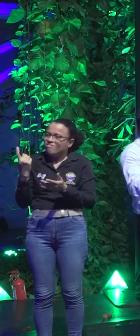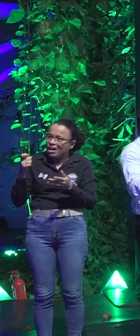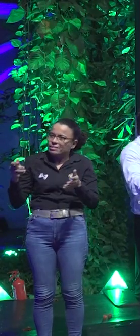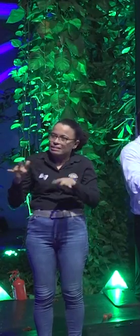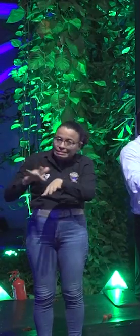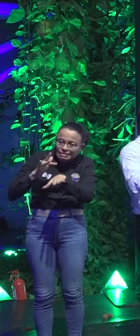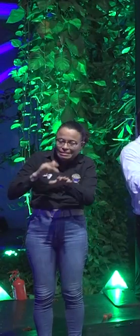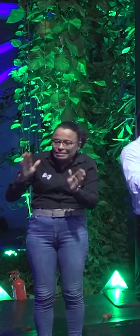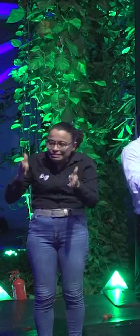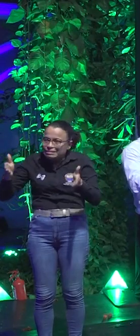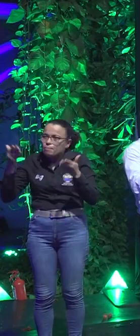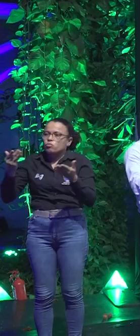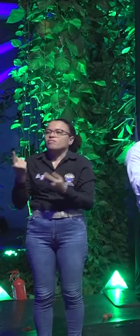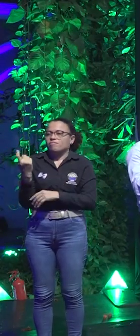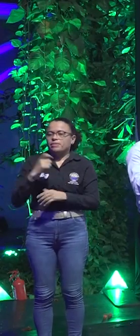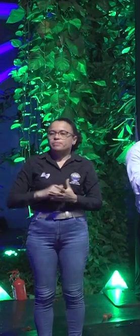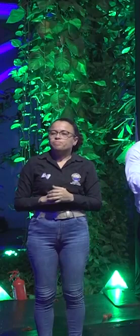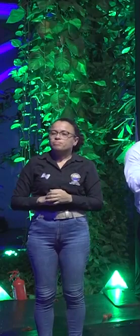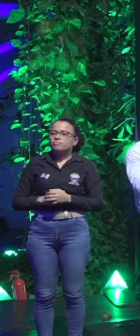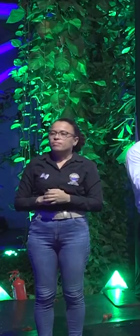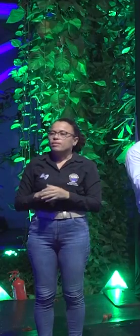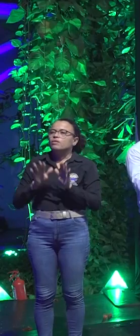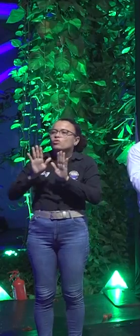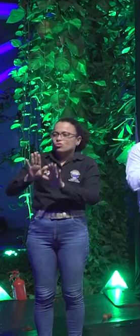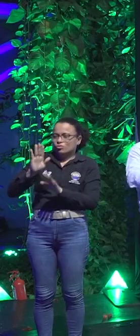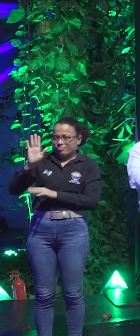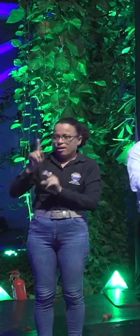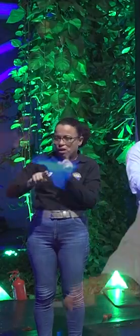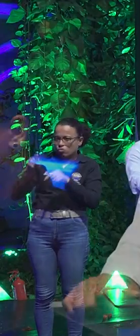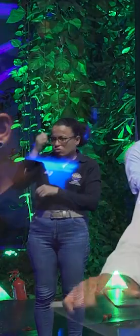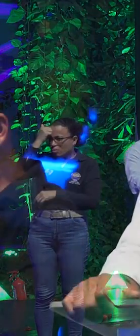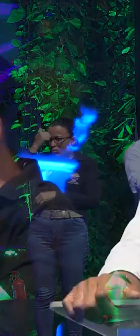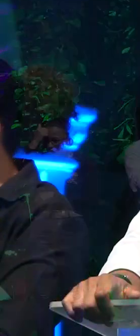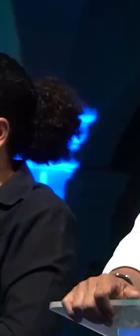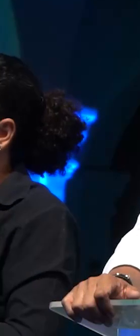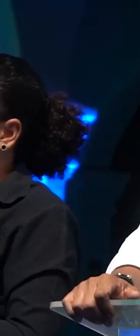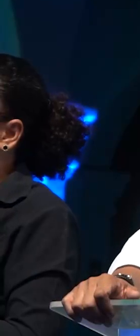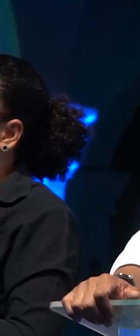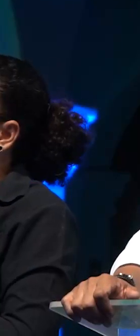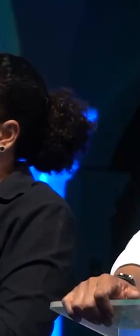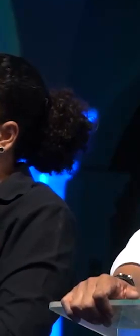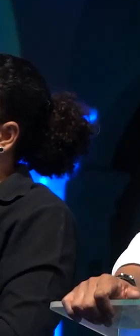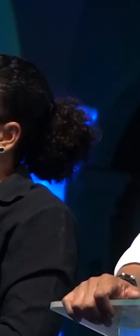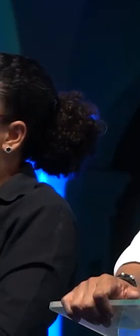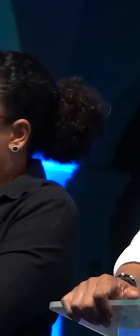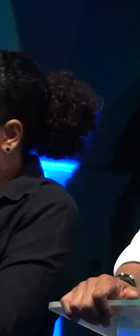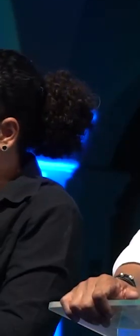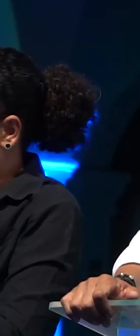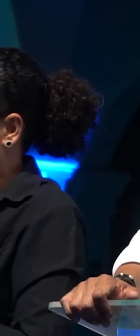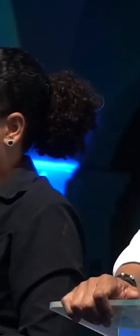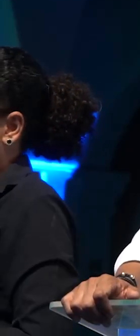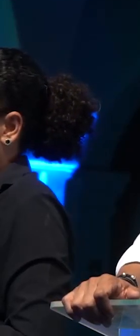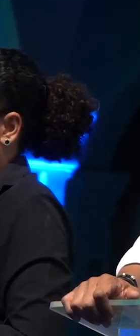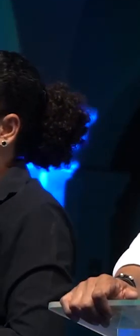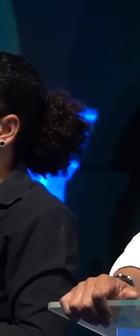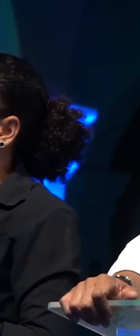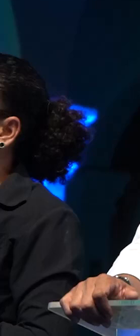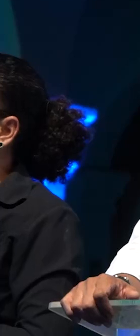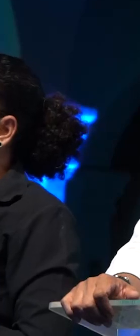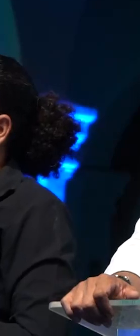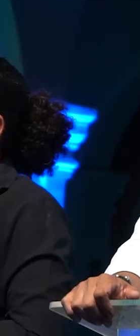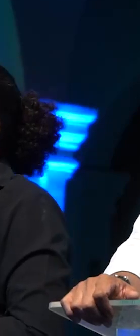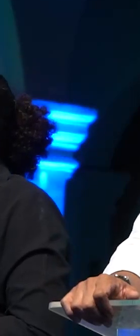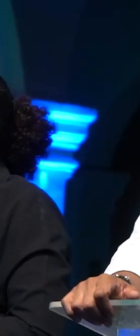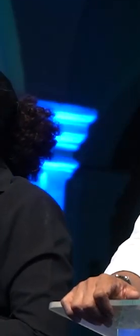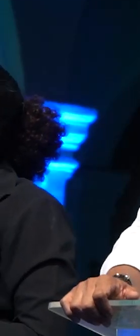profesores que estudiaron en Estados Unidos y tienen un perfecto manejo del inglés, que para mí fue un desafío porque tenía que hacer la presentación. Yo no puedo hablar en inglés a la velocidad en la que hablo